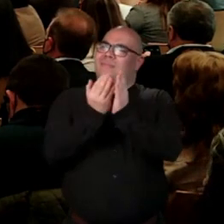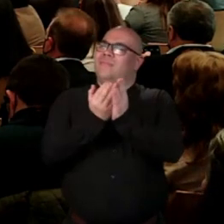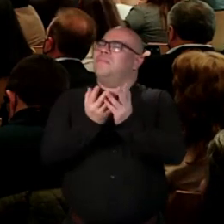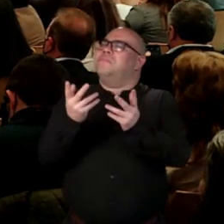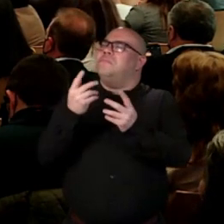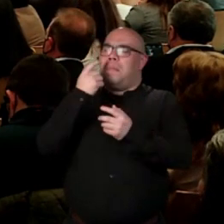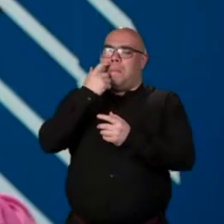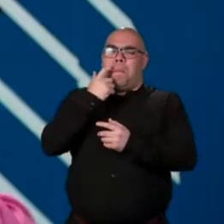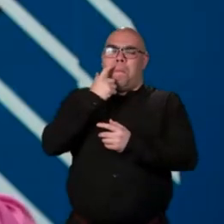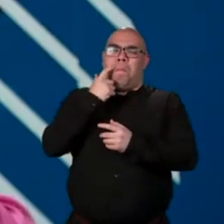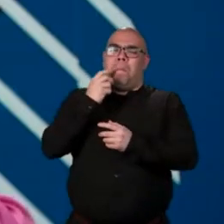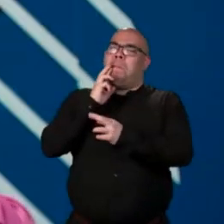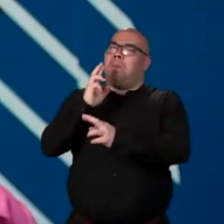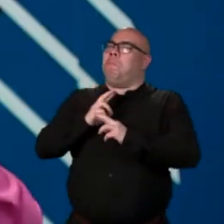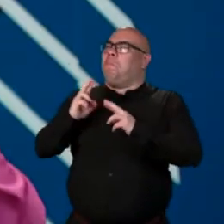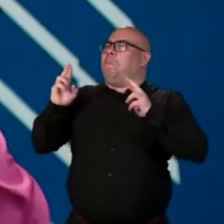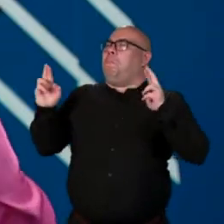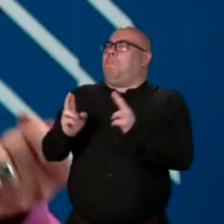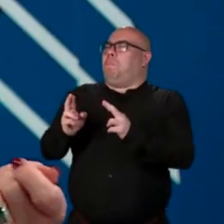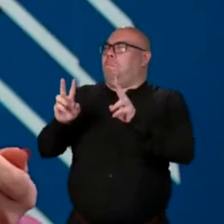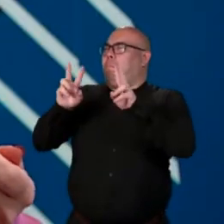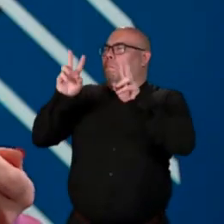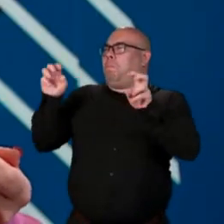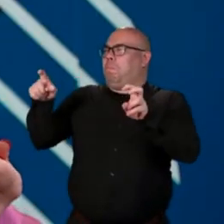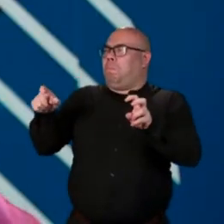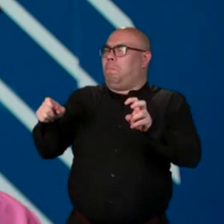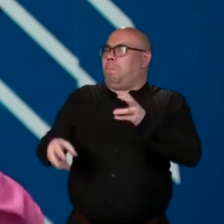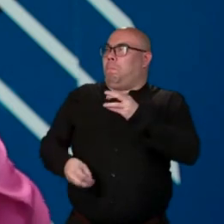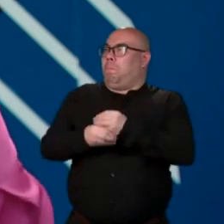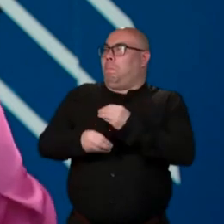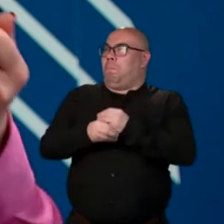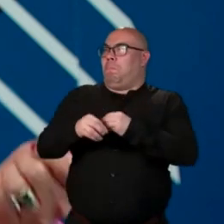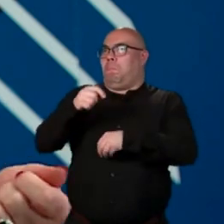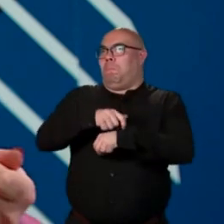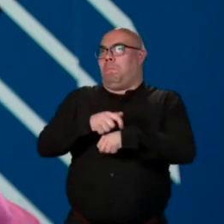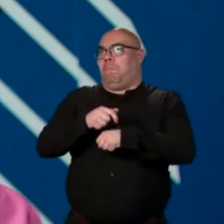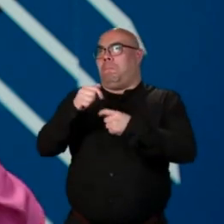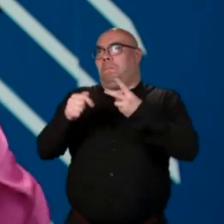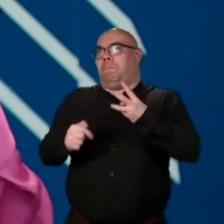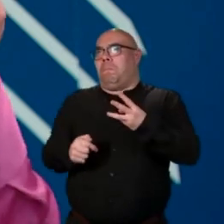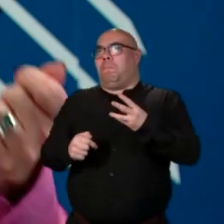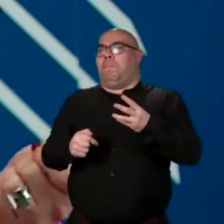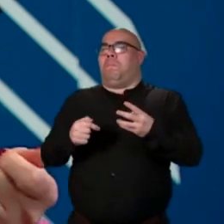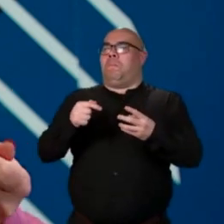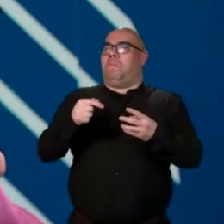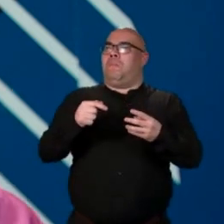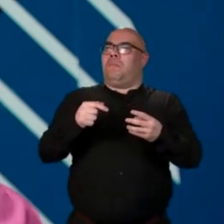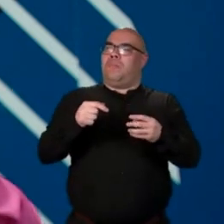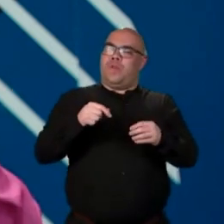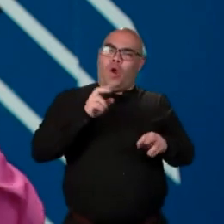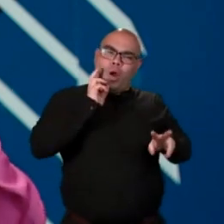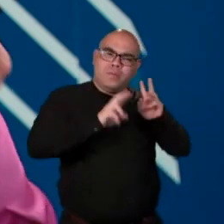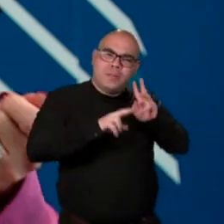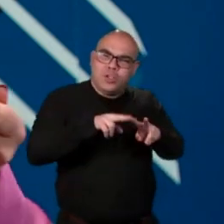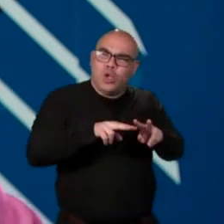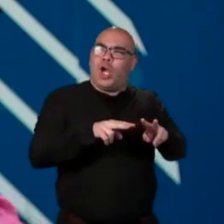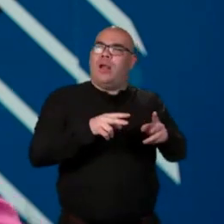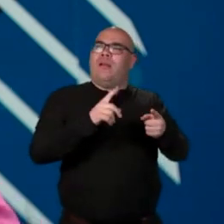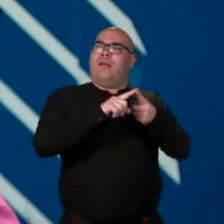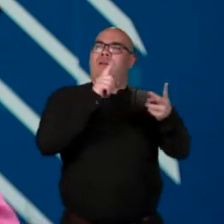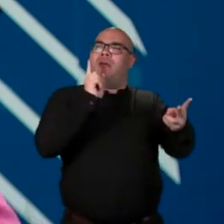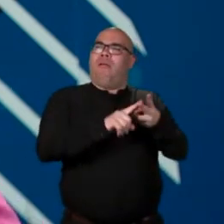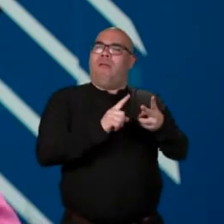nos contaras brevemente cuál es este valor agregado de estos observatorios, de estos laboratorios